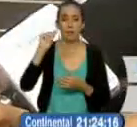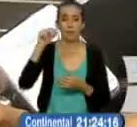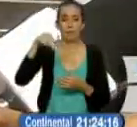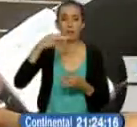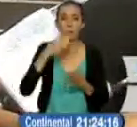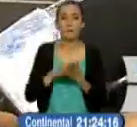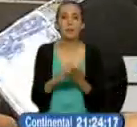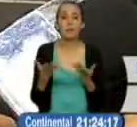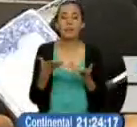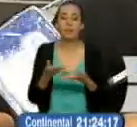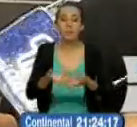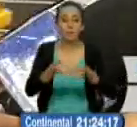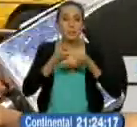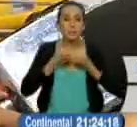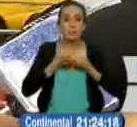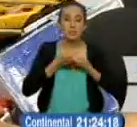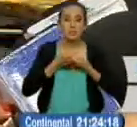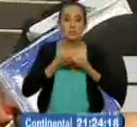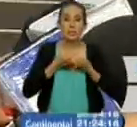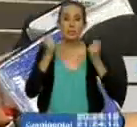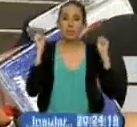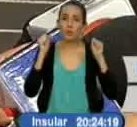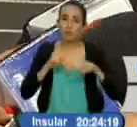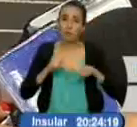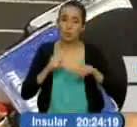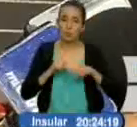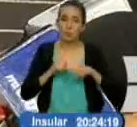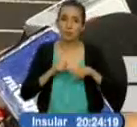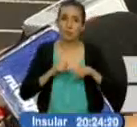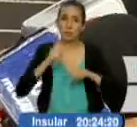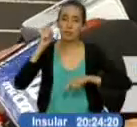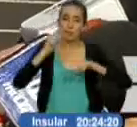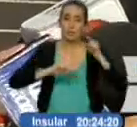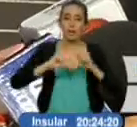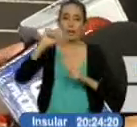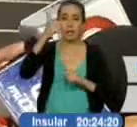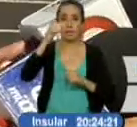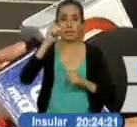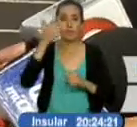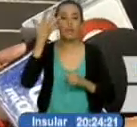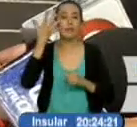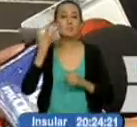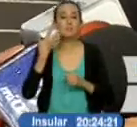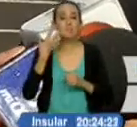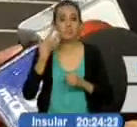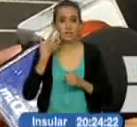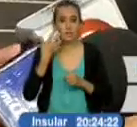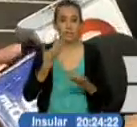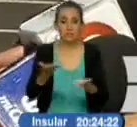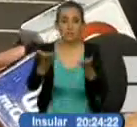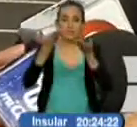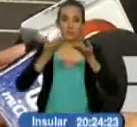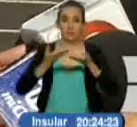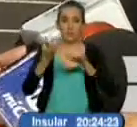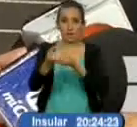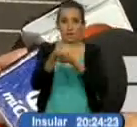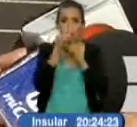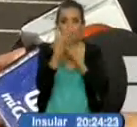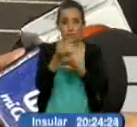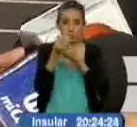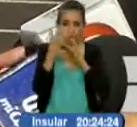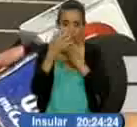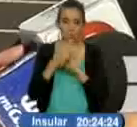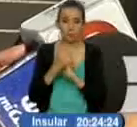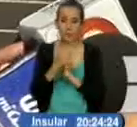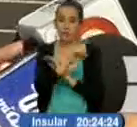quienes extraerán y pues se les ha dado 10 días para que remitan el informe necesario y que pues